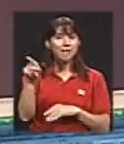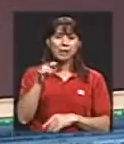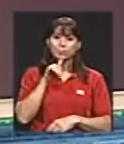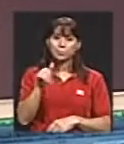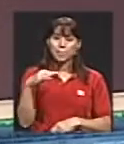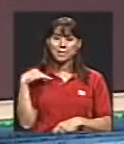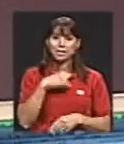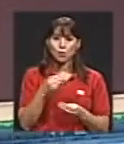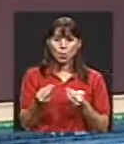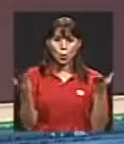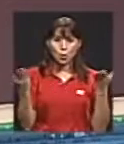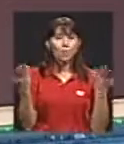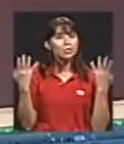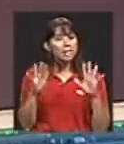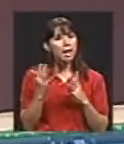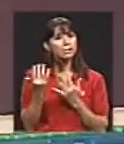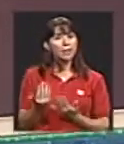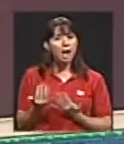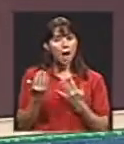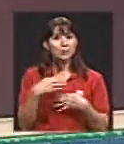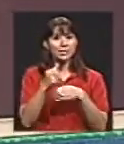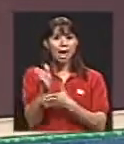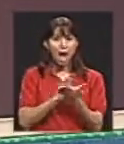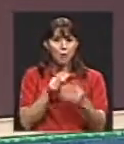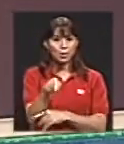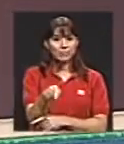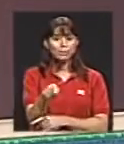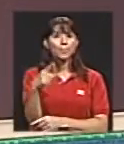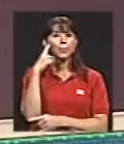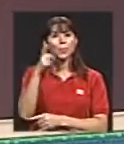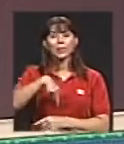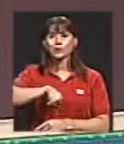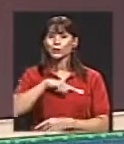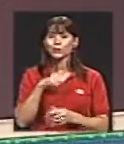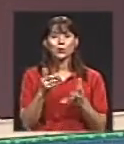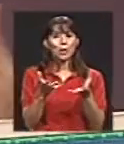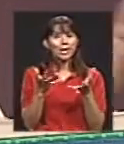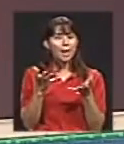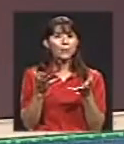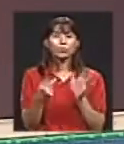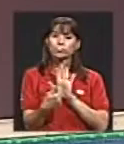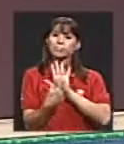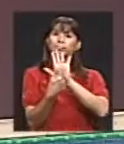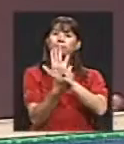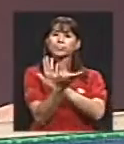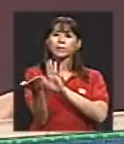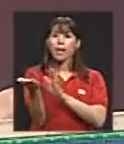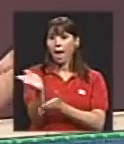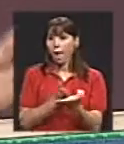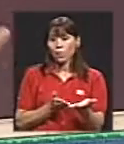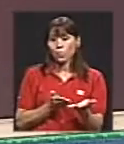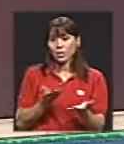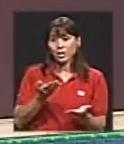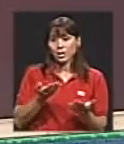haciendo efectivas y esperamos que haya acciones sobre eso porque no queríamos no queríamos sacar a la luz pública algo que no que